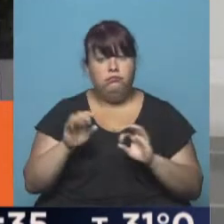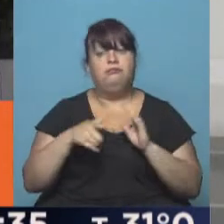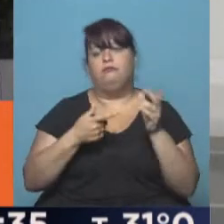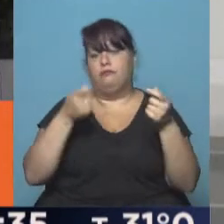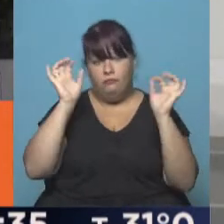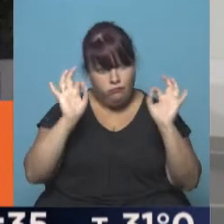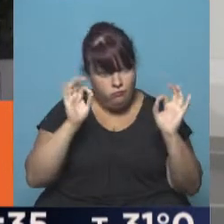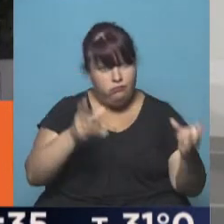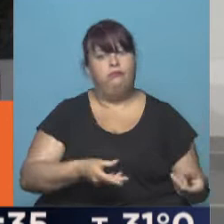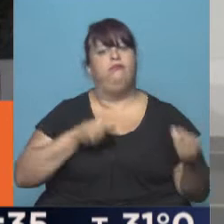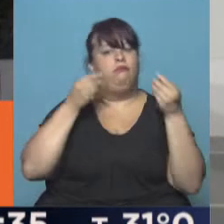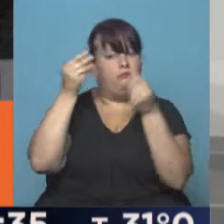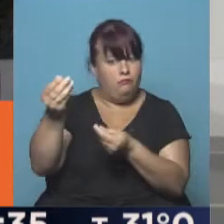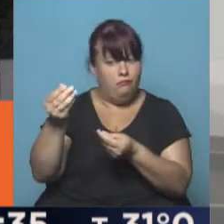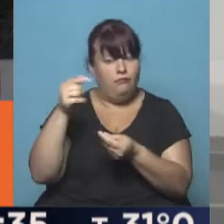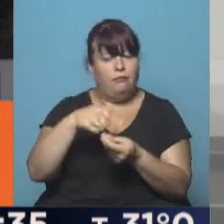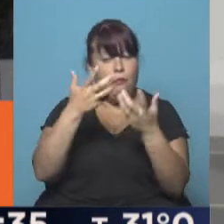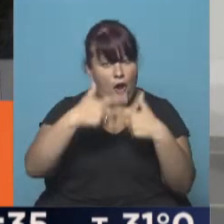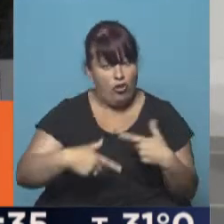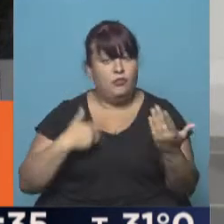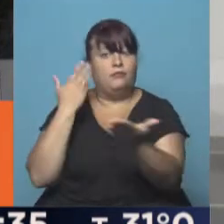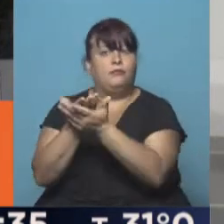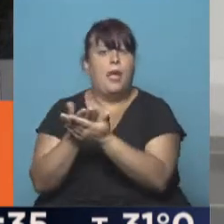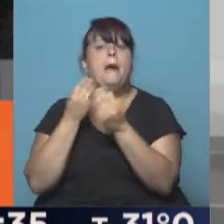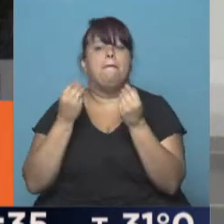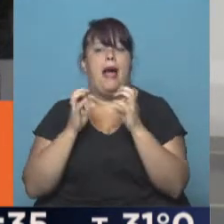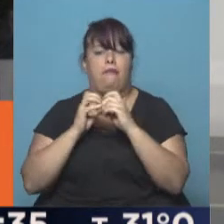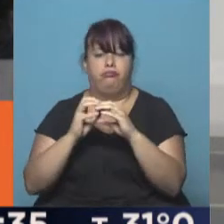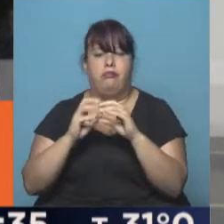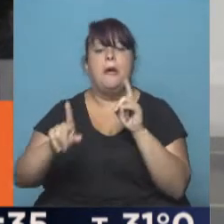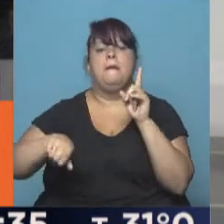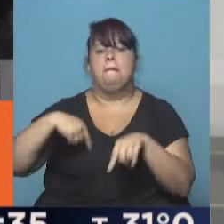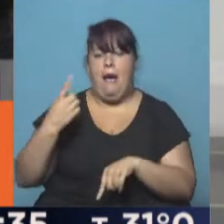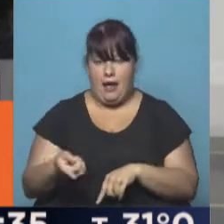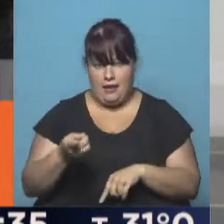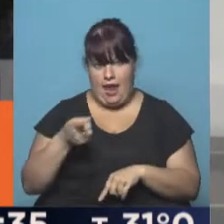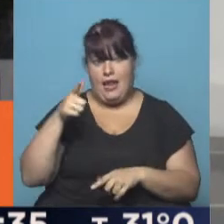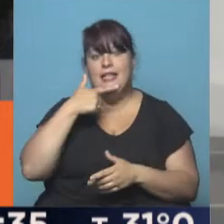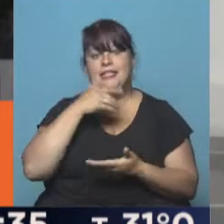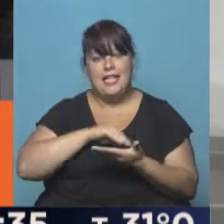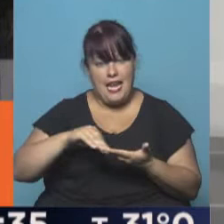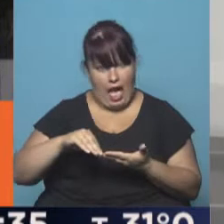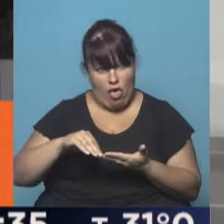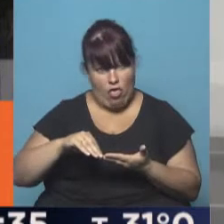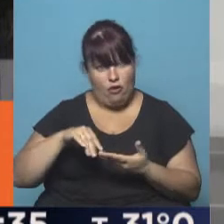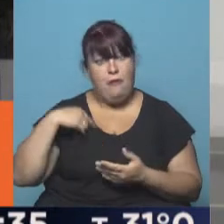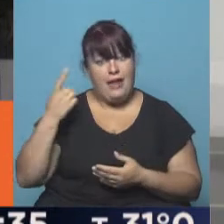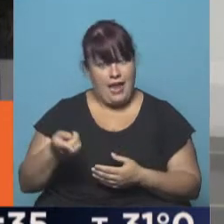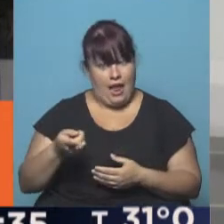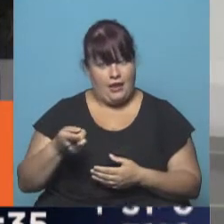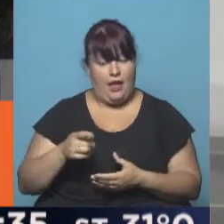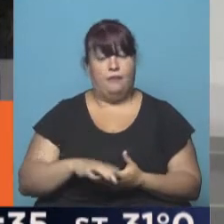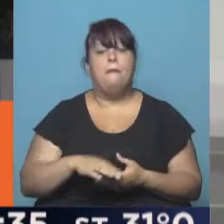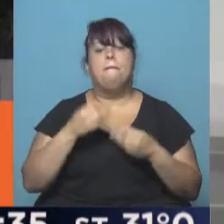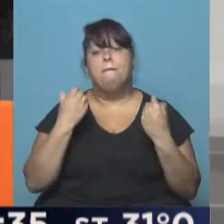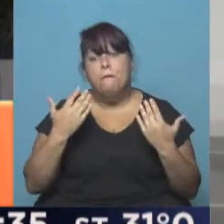despachar el proyecto para que sea tratado en el recinto, en el Senado, en el día de mañana, con